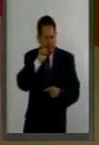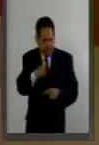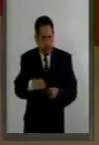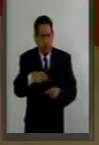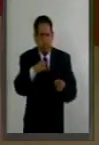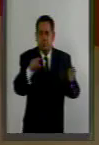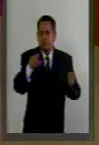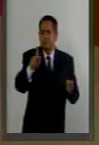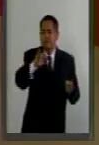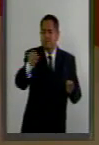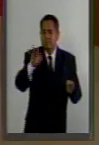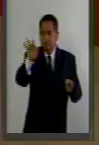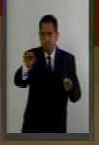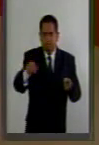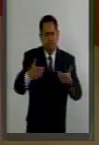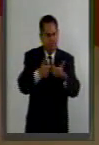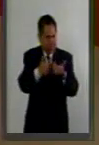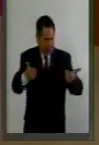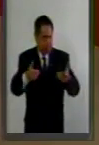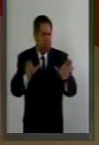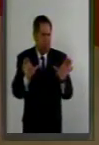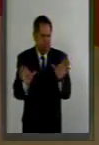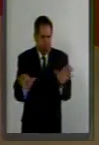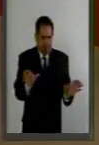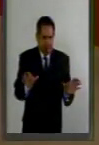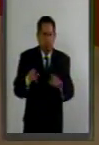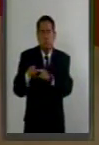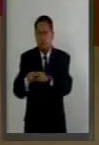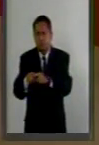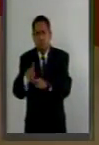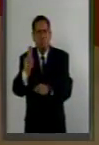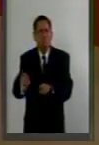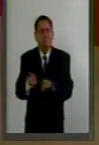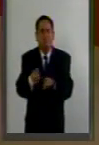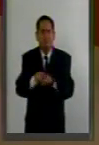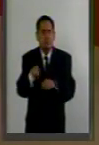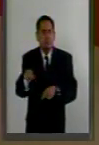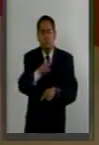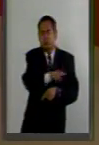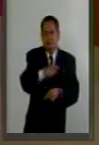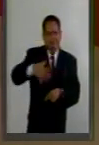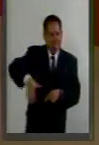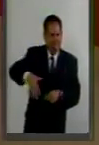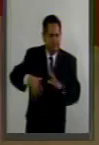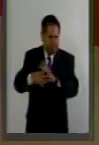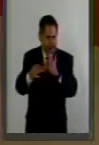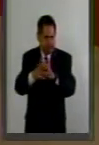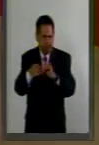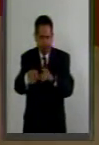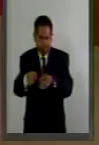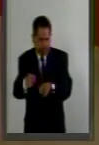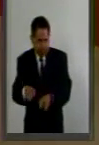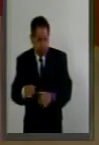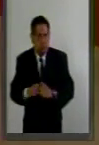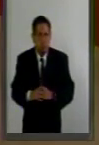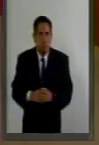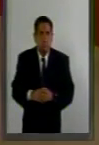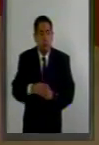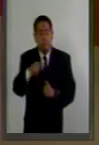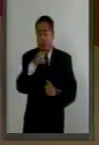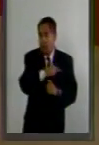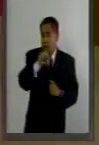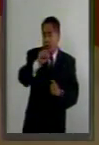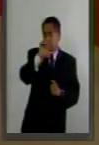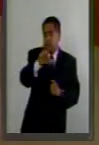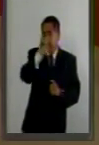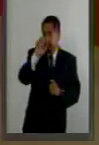Federación mantiene sus atribuciones en términos muy semejantes a los que lo rigen actualmente. La Suprema